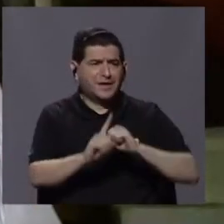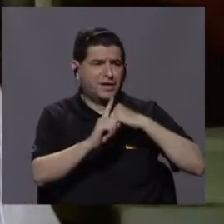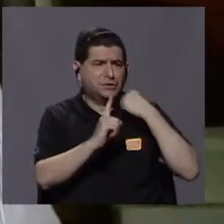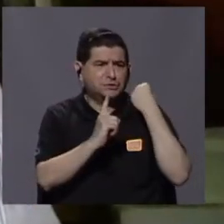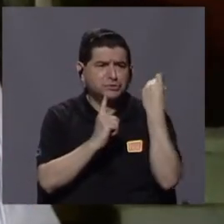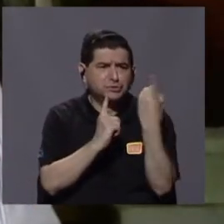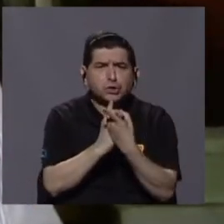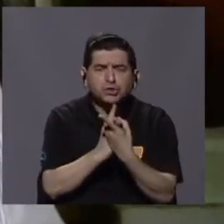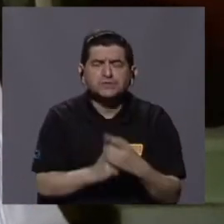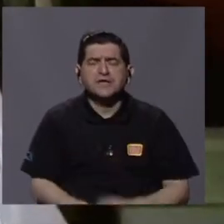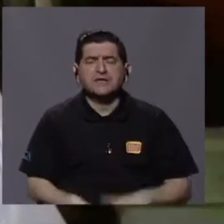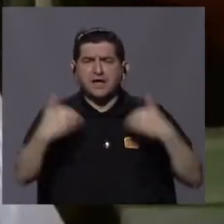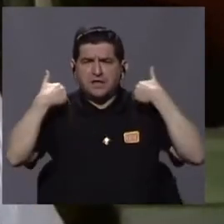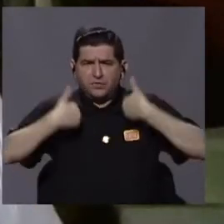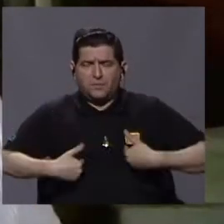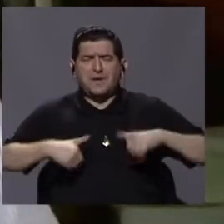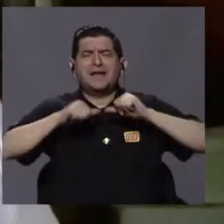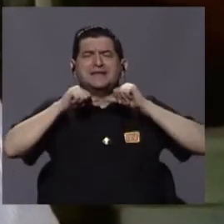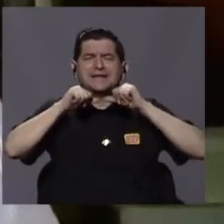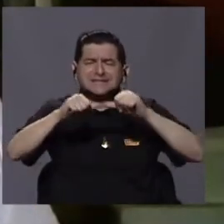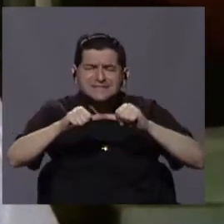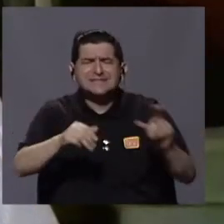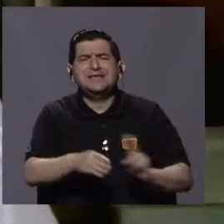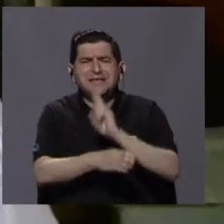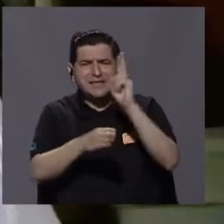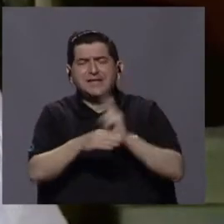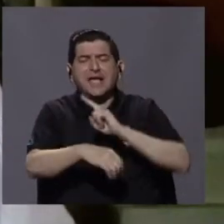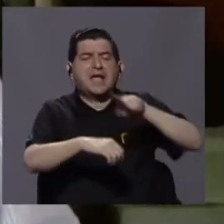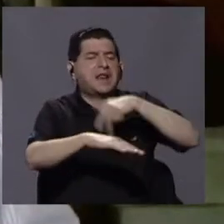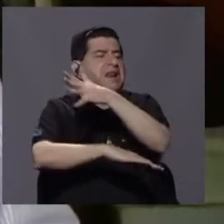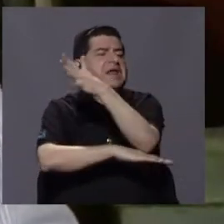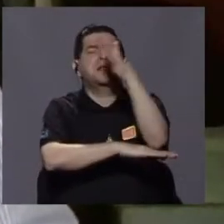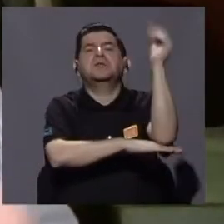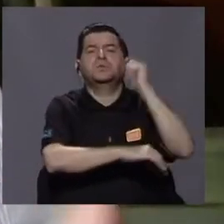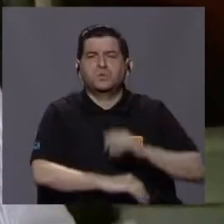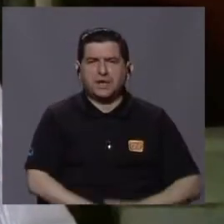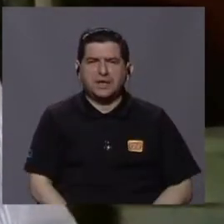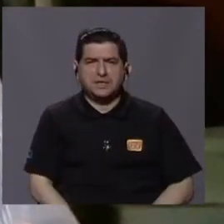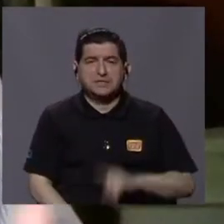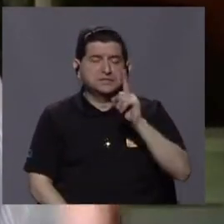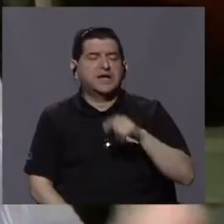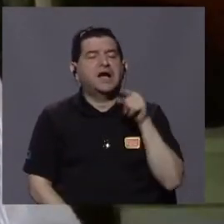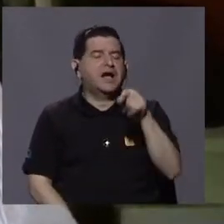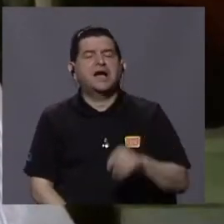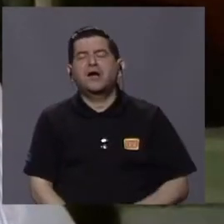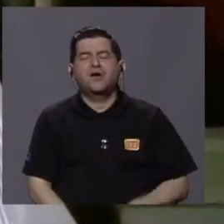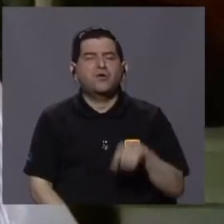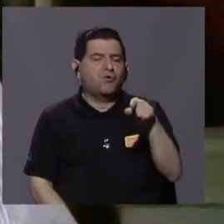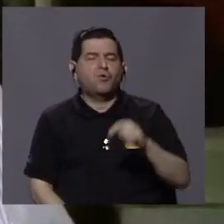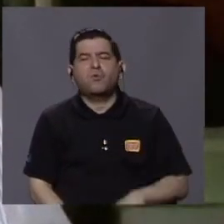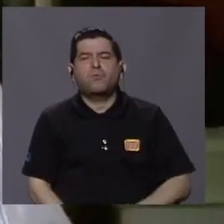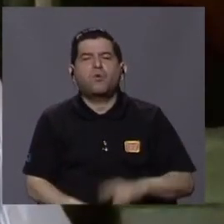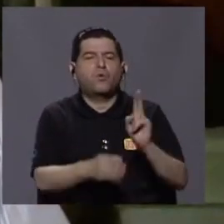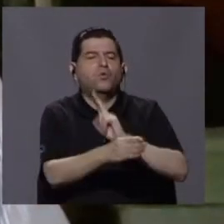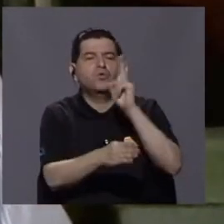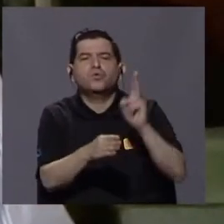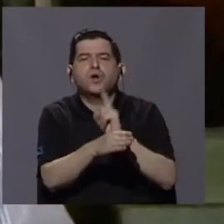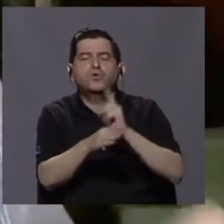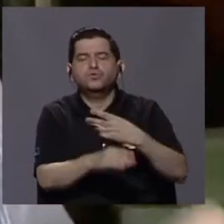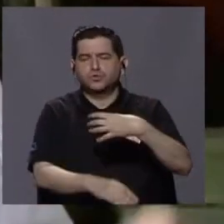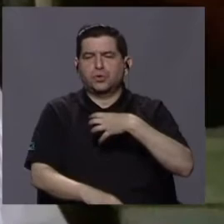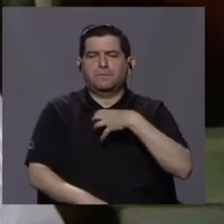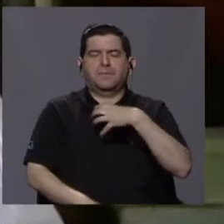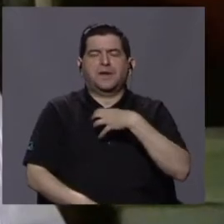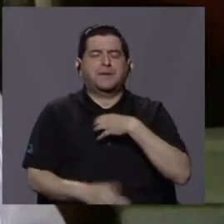humana en el antropoceno sigue utilizando la naturaleza como una despensa inacabable para su sed de